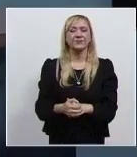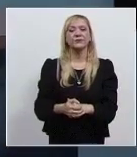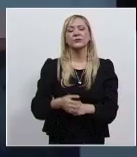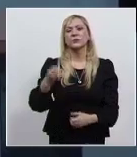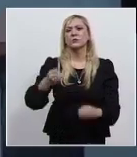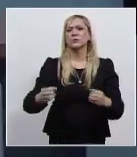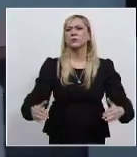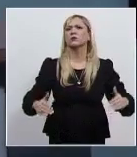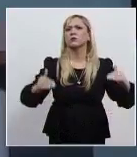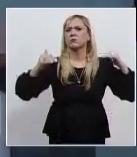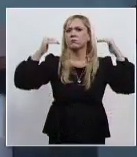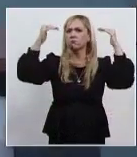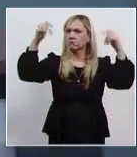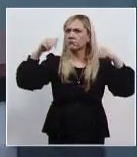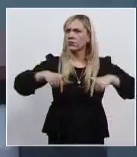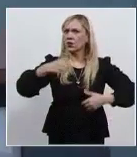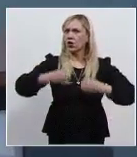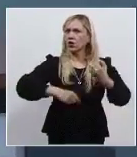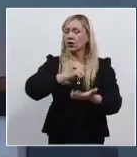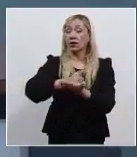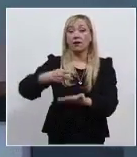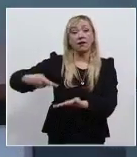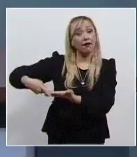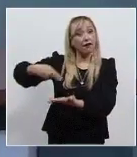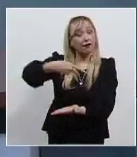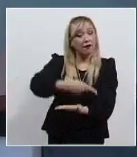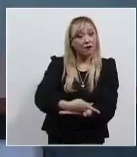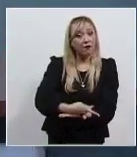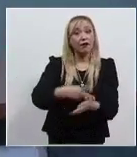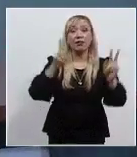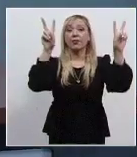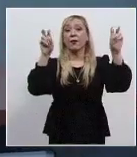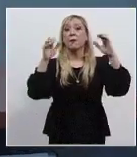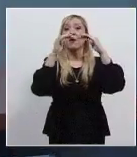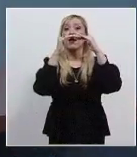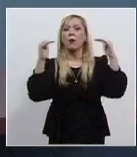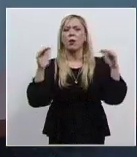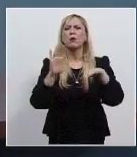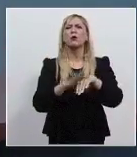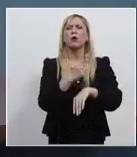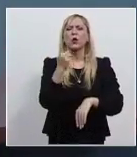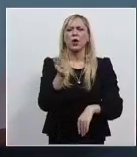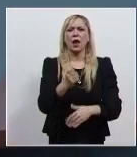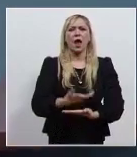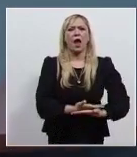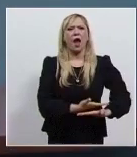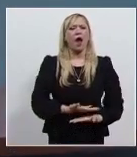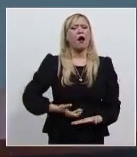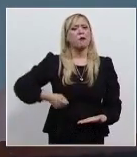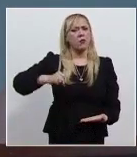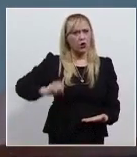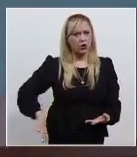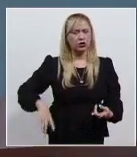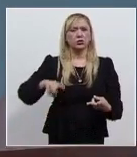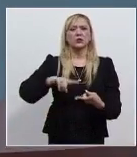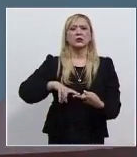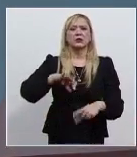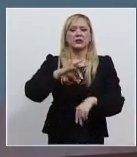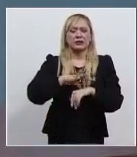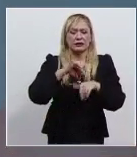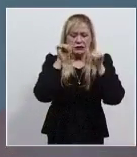del país recibió el premio a la igualdad por sentencias de aborto y objeción de conciencia durante la Cumbre